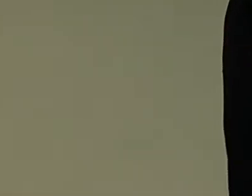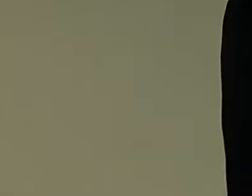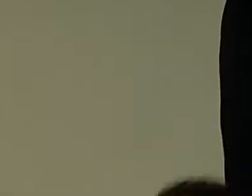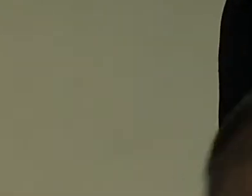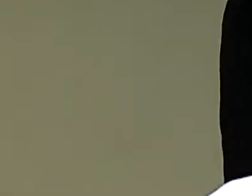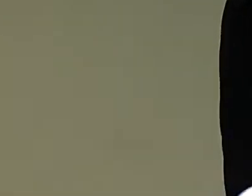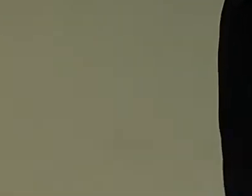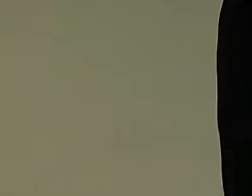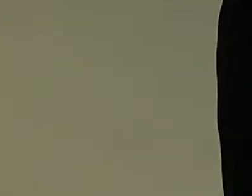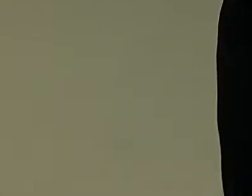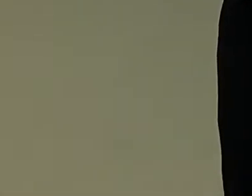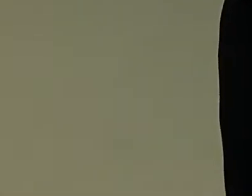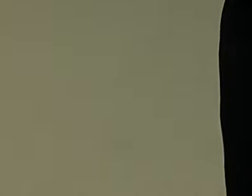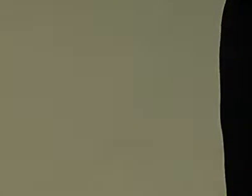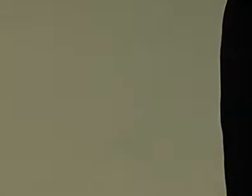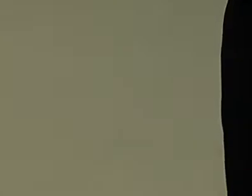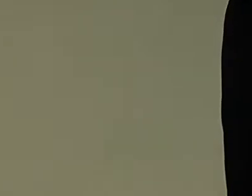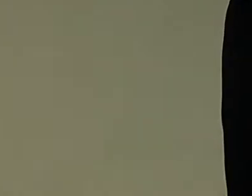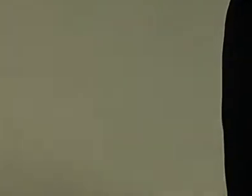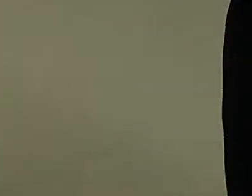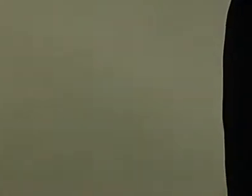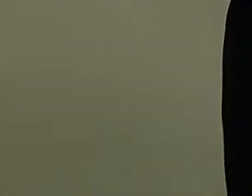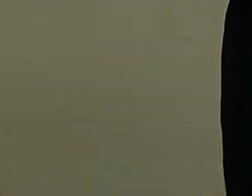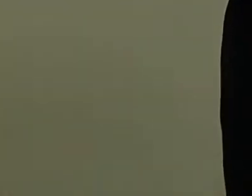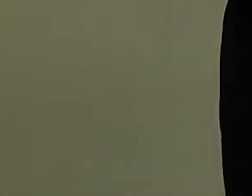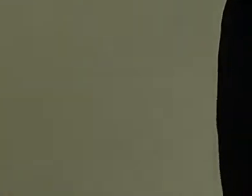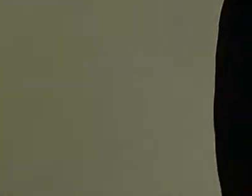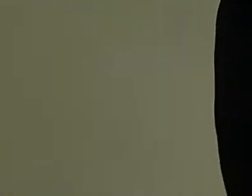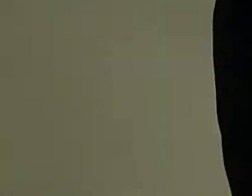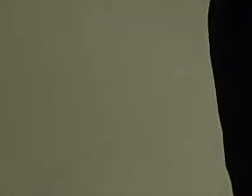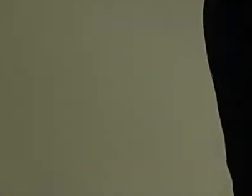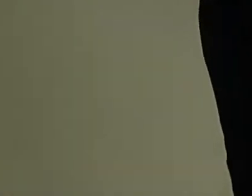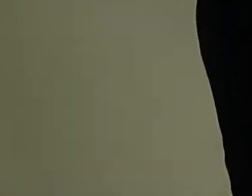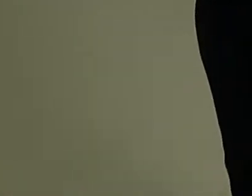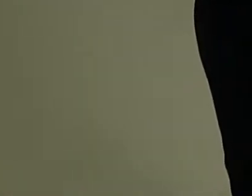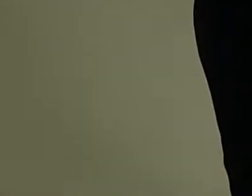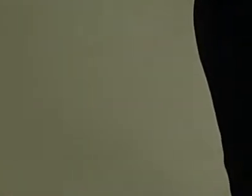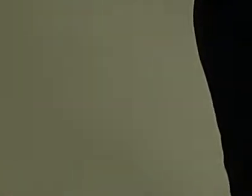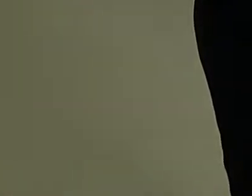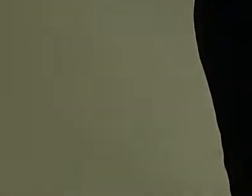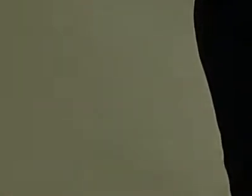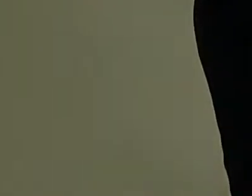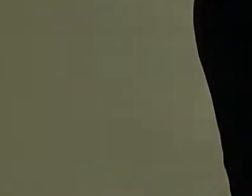Y ahí podemos medir la discapacidad en